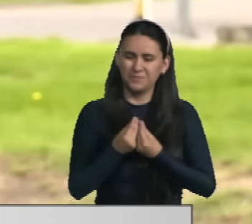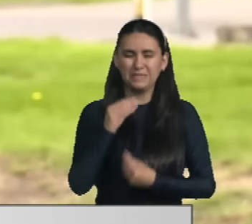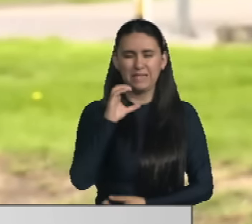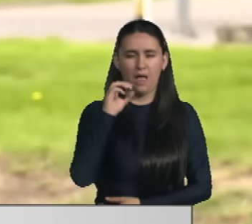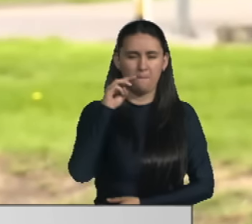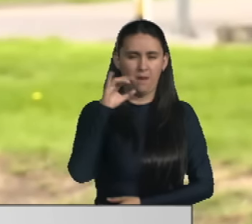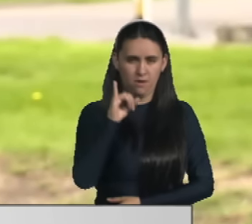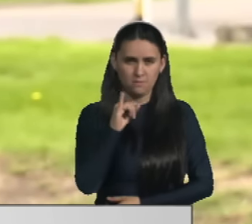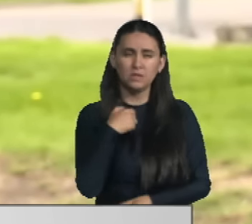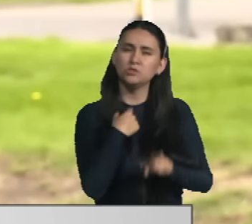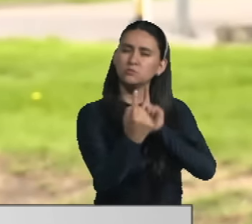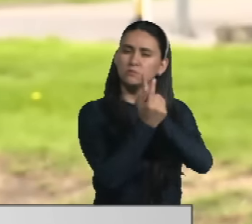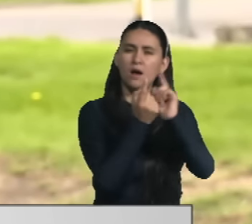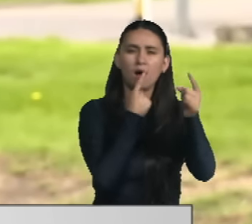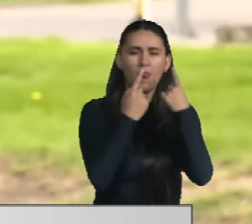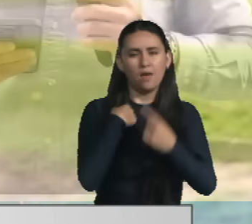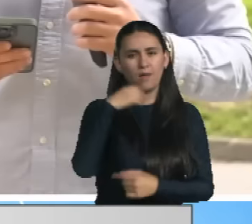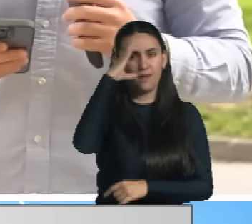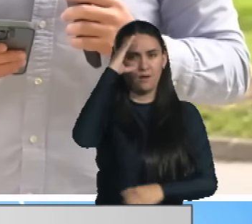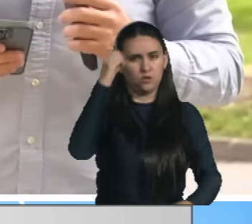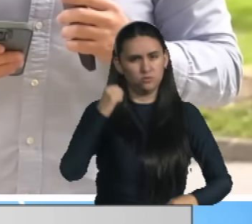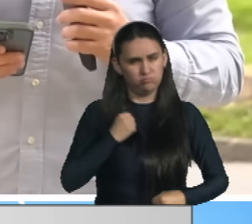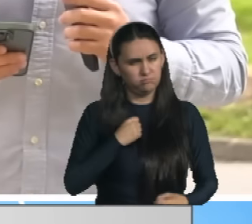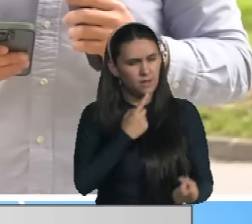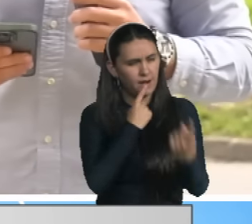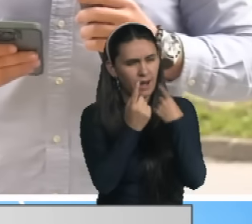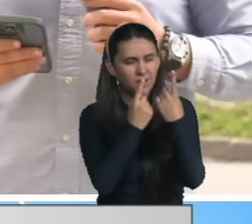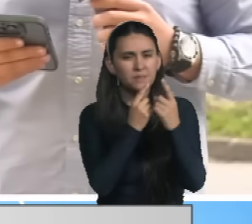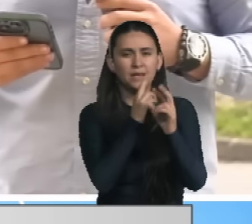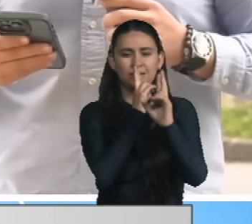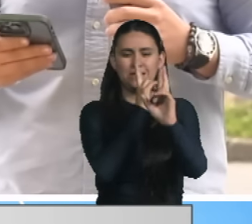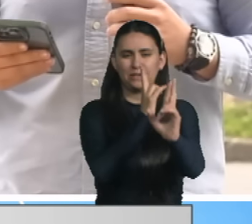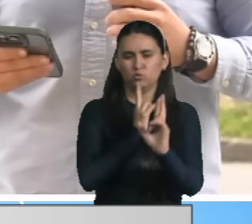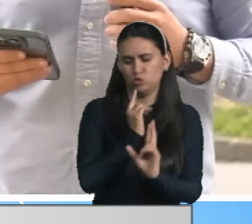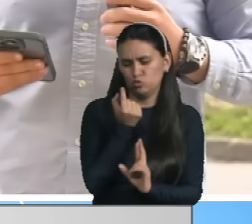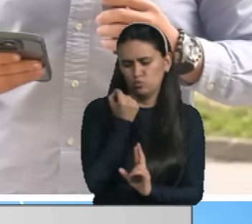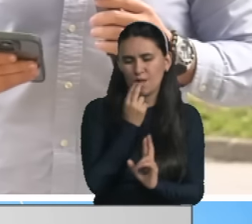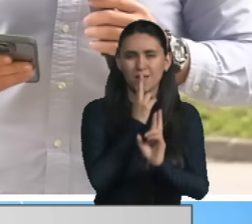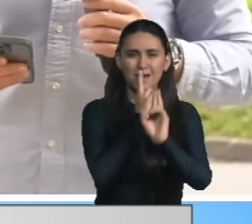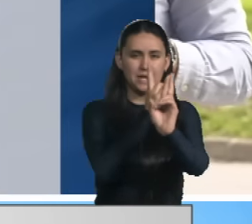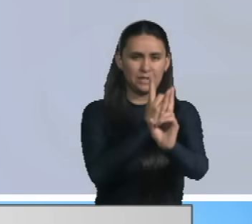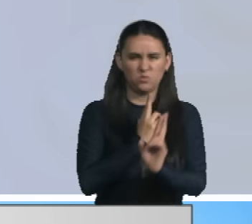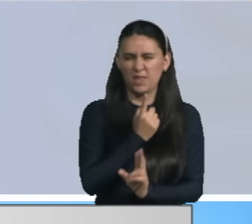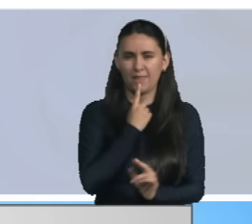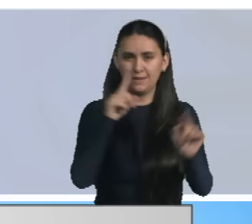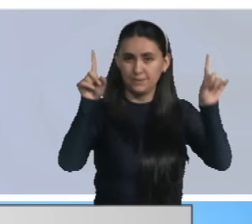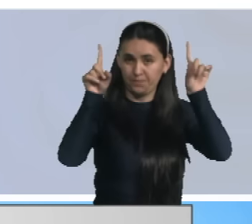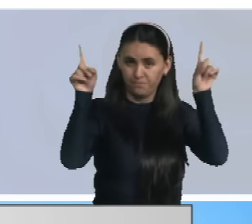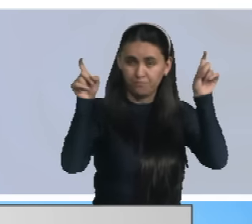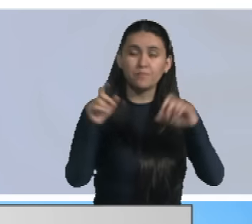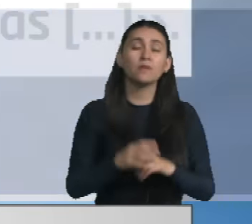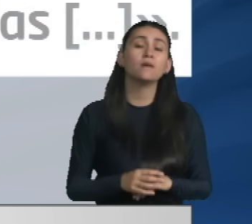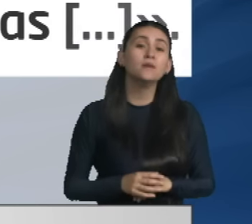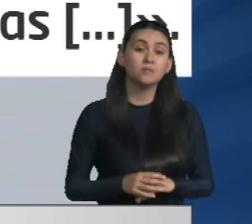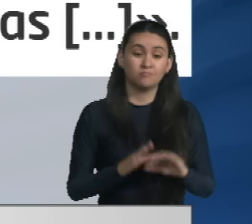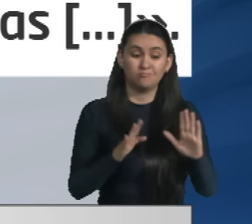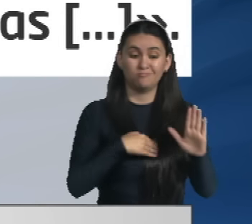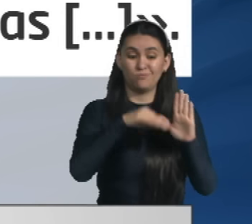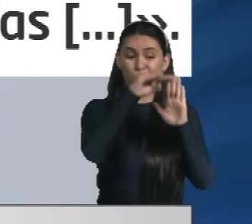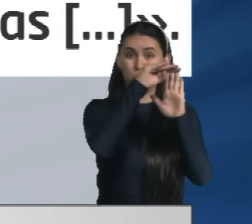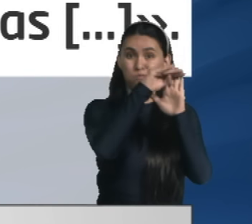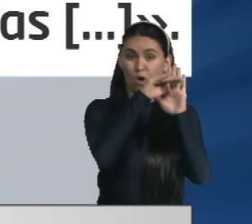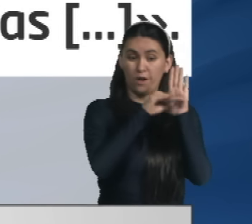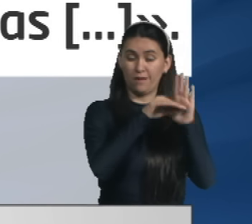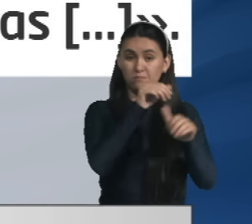consultó al Ejército Nacional y esto han contestado hace pocos minutos, abro comillas. De acuerdo con las políticas del